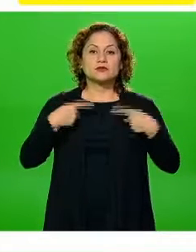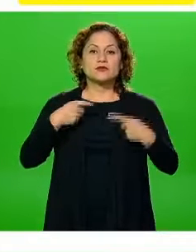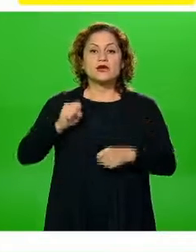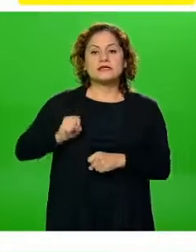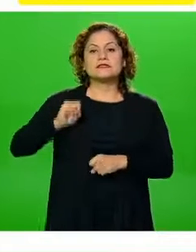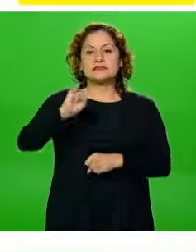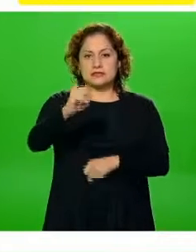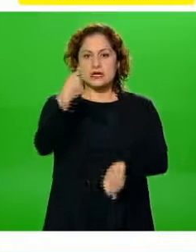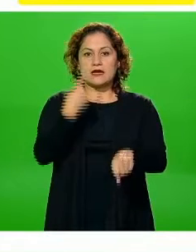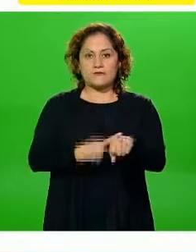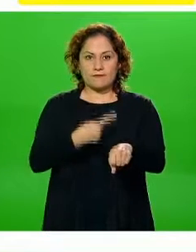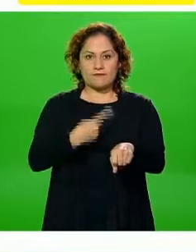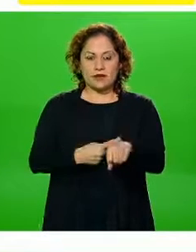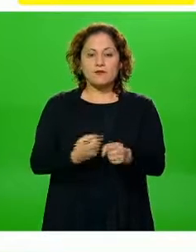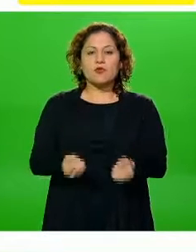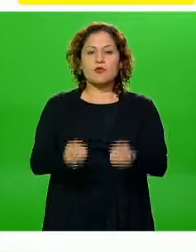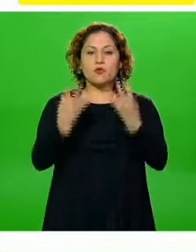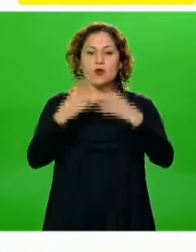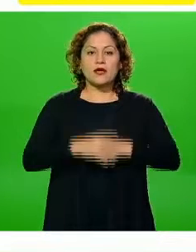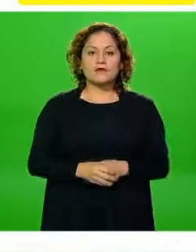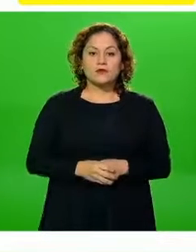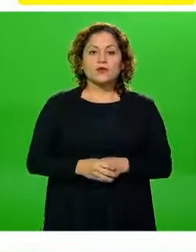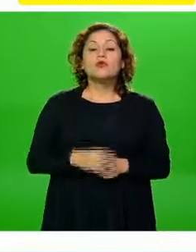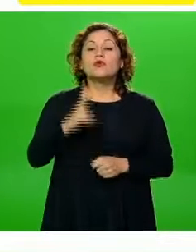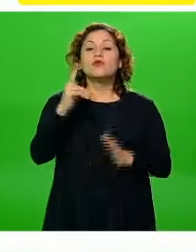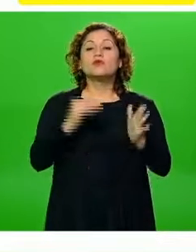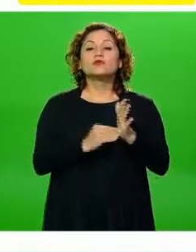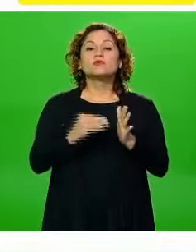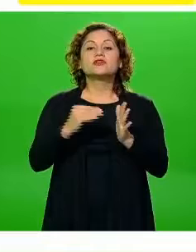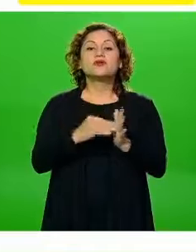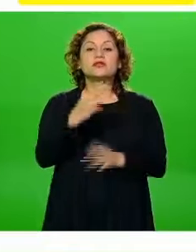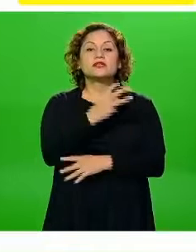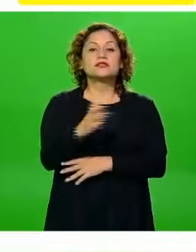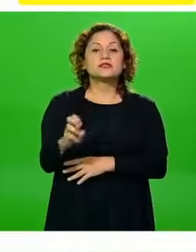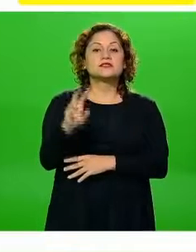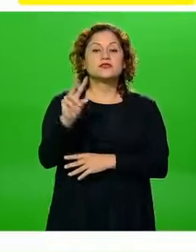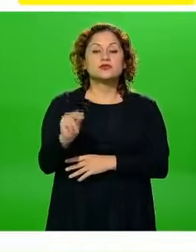positivos. De estos tenemos un total de